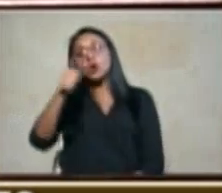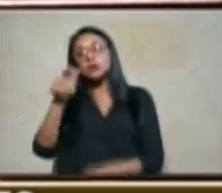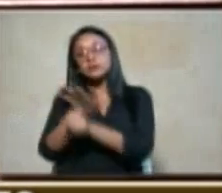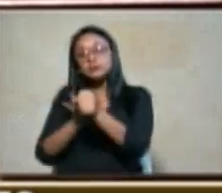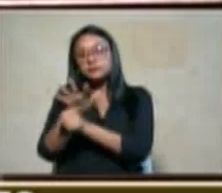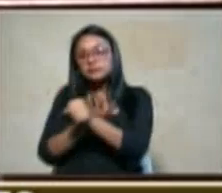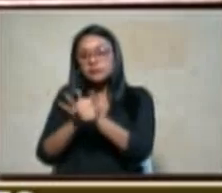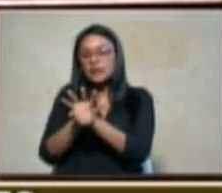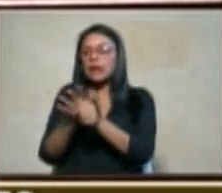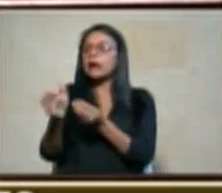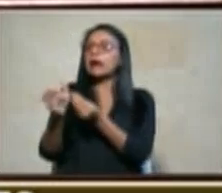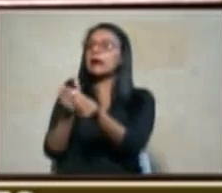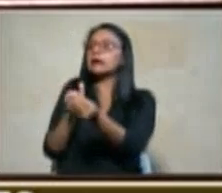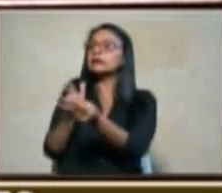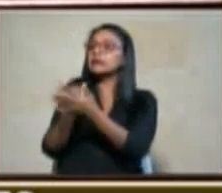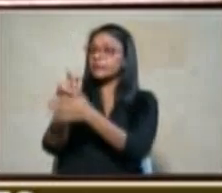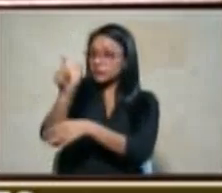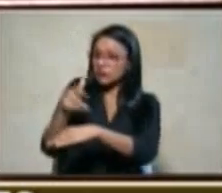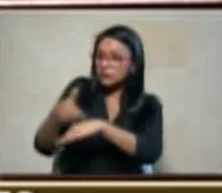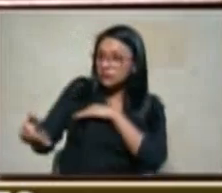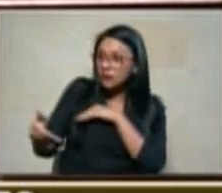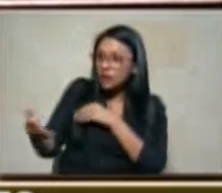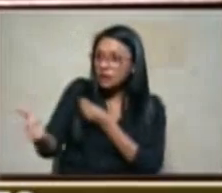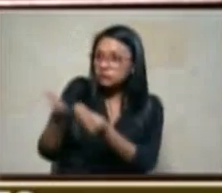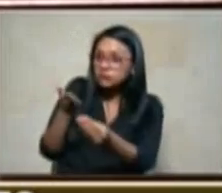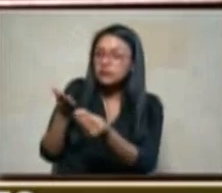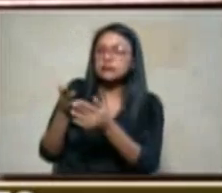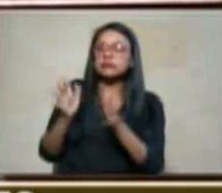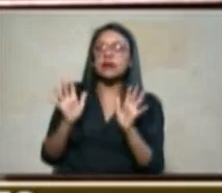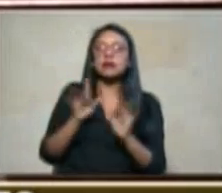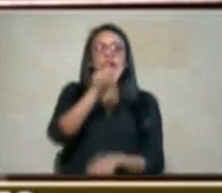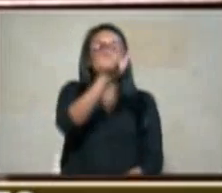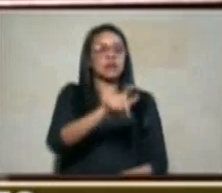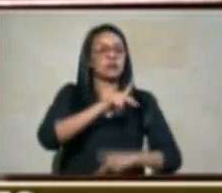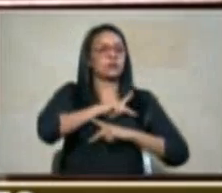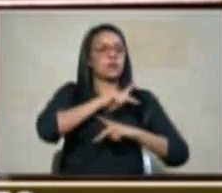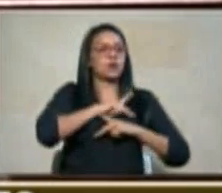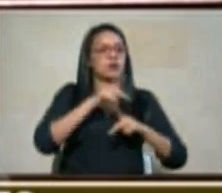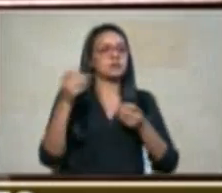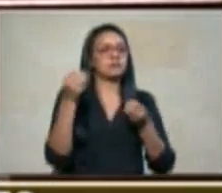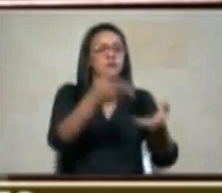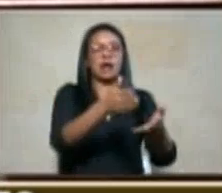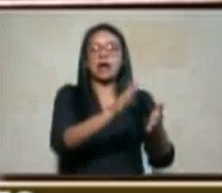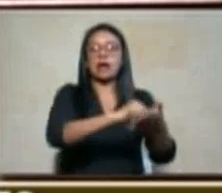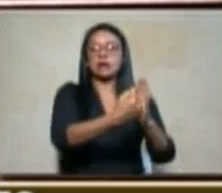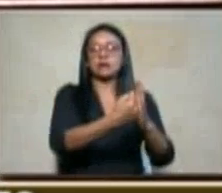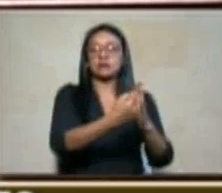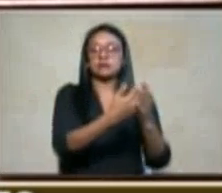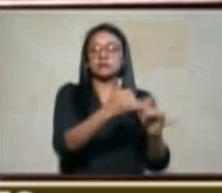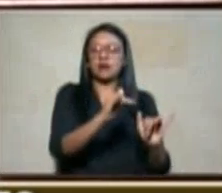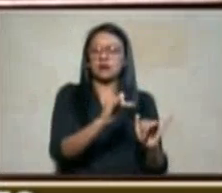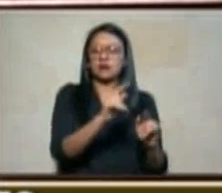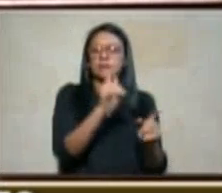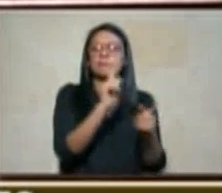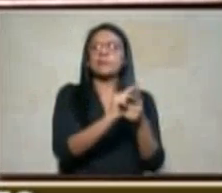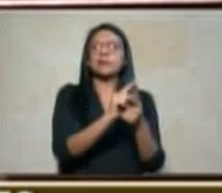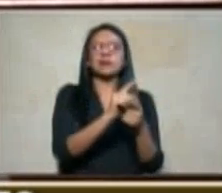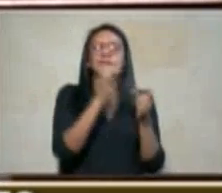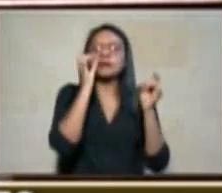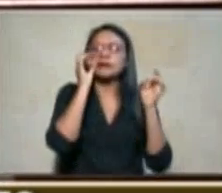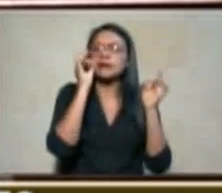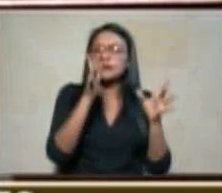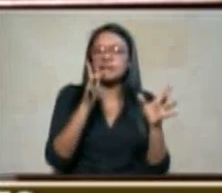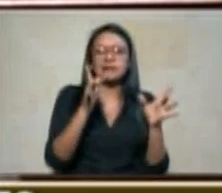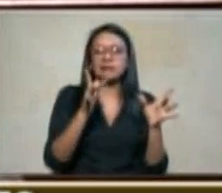ordenado compensar al reclamante y dejar a quien tiene la tierra allí, porque encuentran un grado de vulnerabilidad